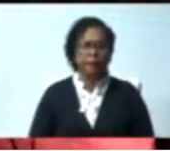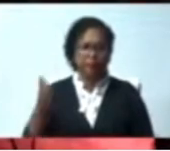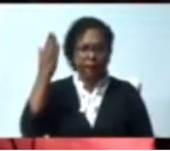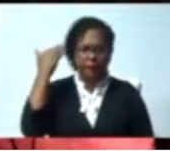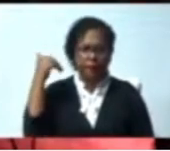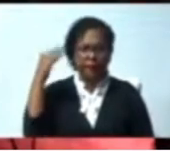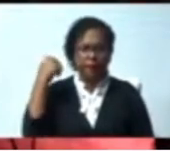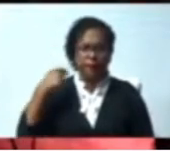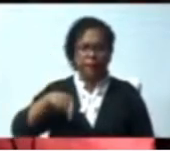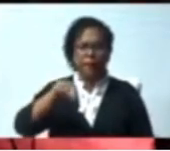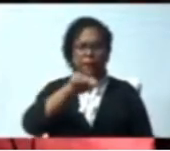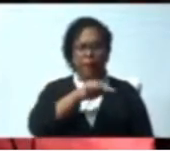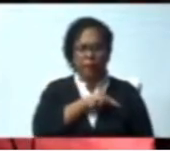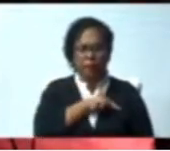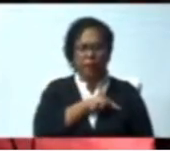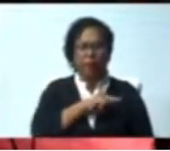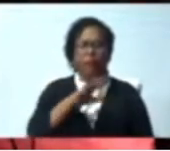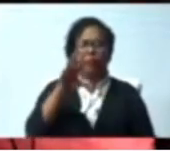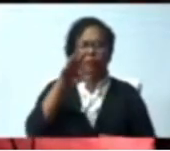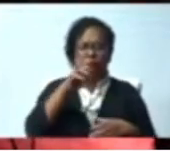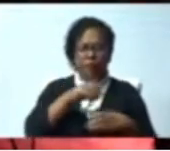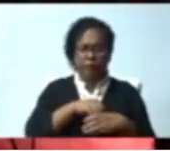Comisión de la Cámara de Cuentas,